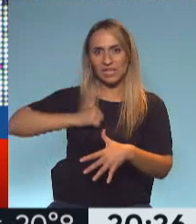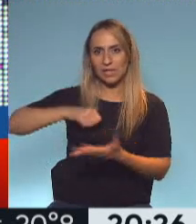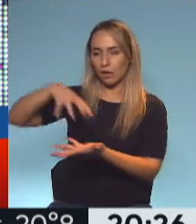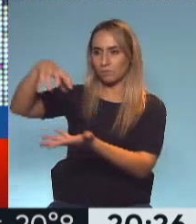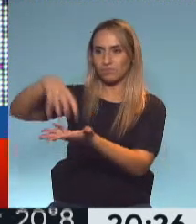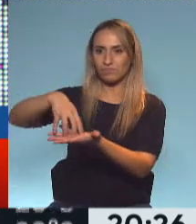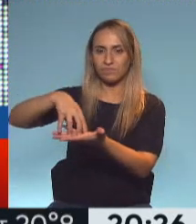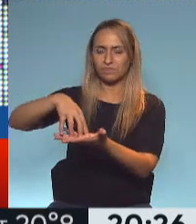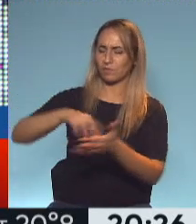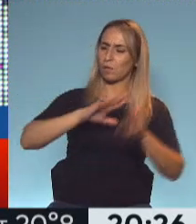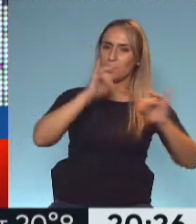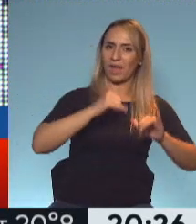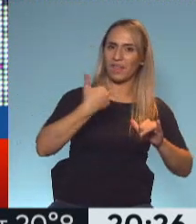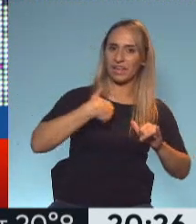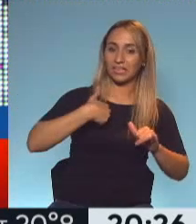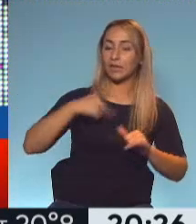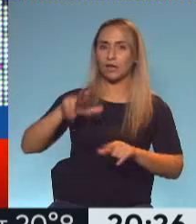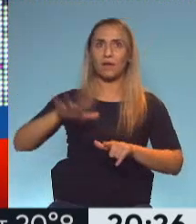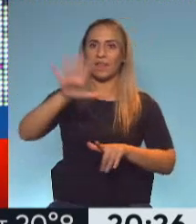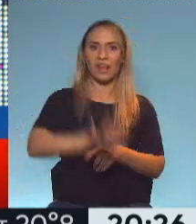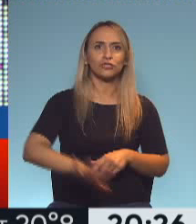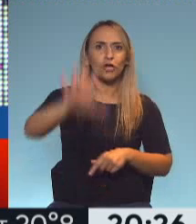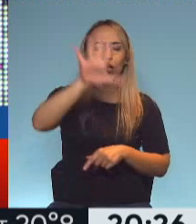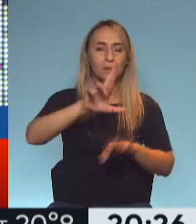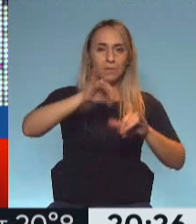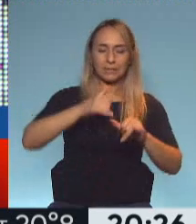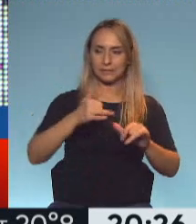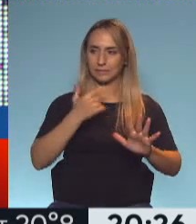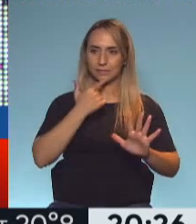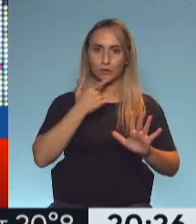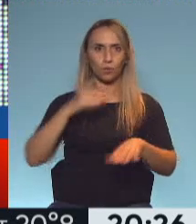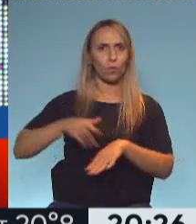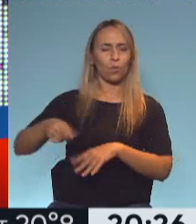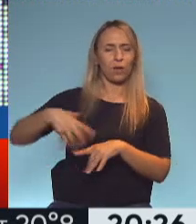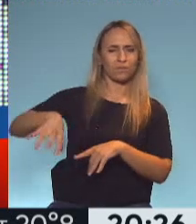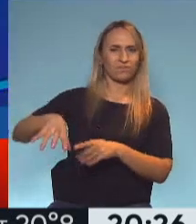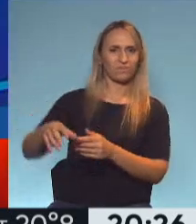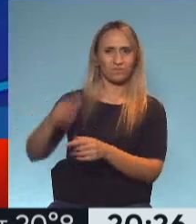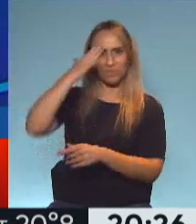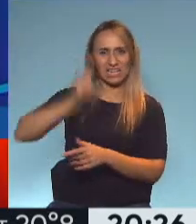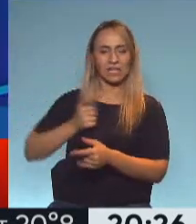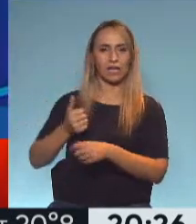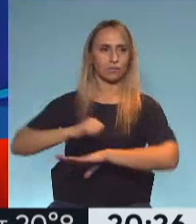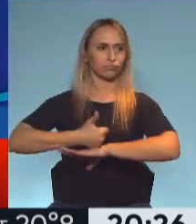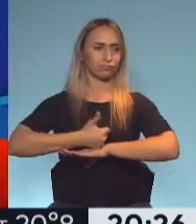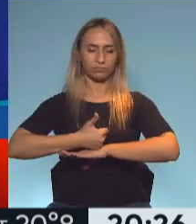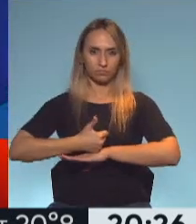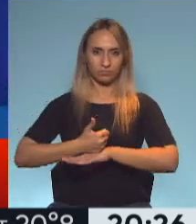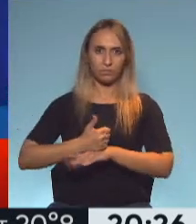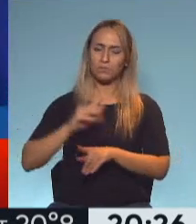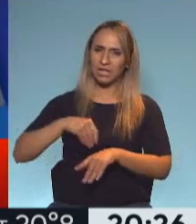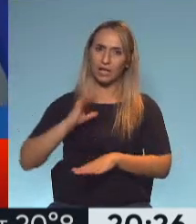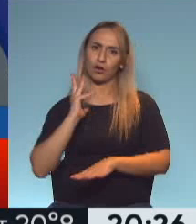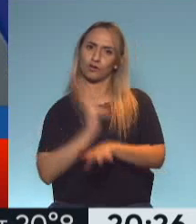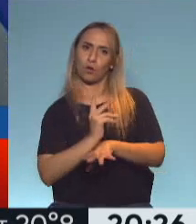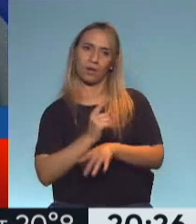la paz de la Argentina y amenaza la paz de la región, ver un posicionamiento por el cual, por la fuerza, nos están robando los recursos naturales